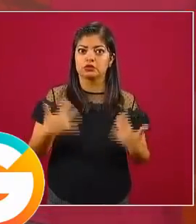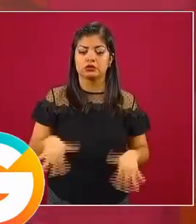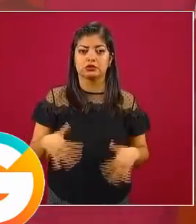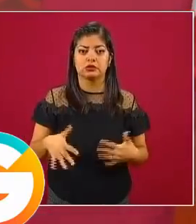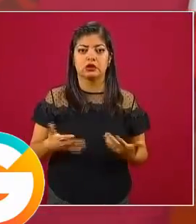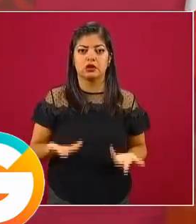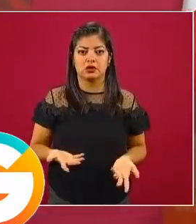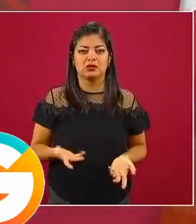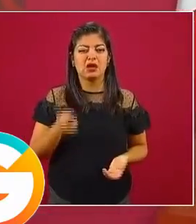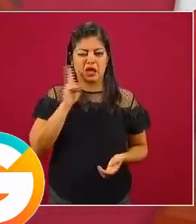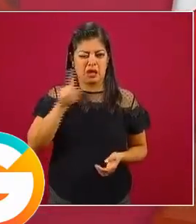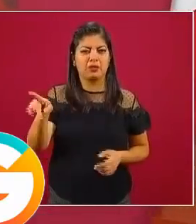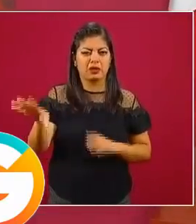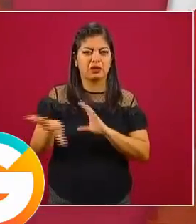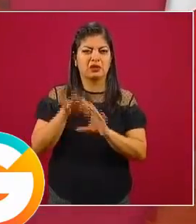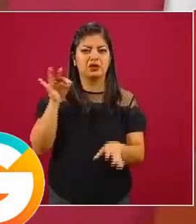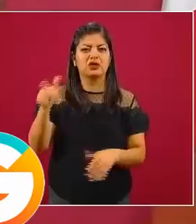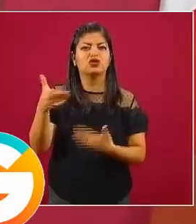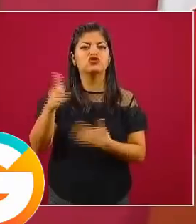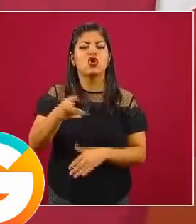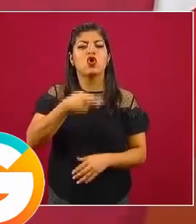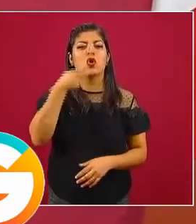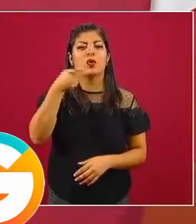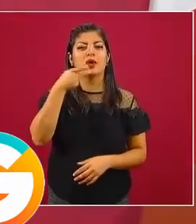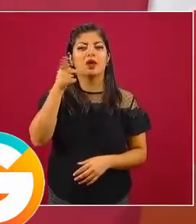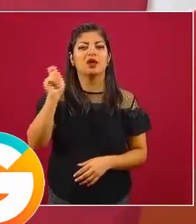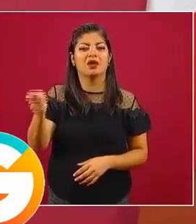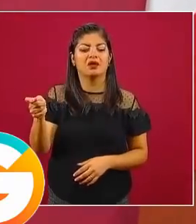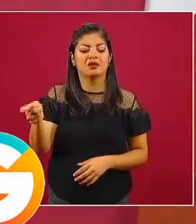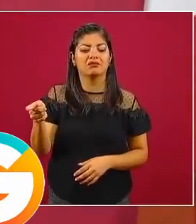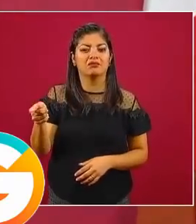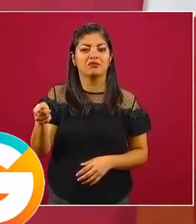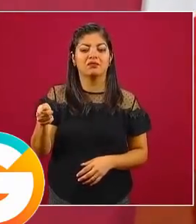Pero a ver si lo encuentras, donde habla de que